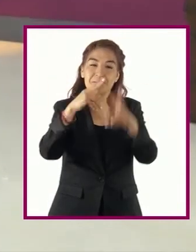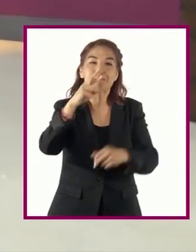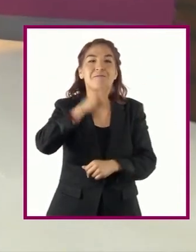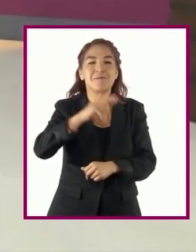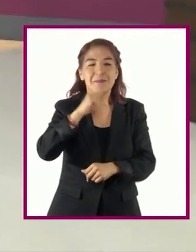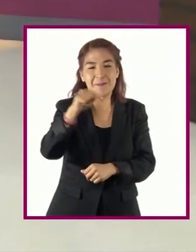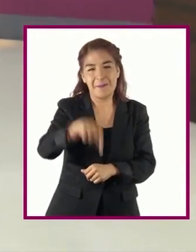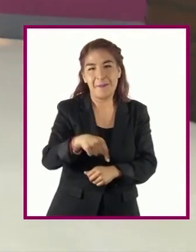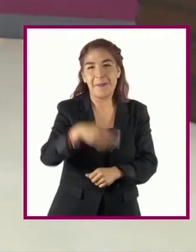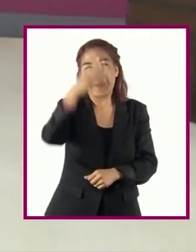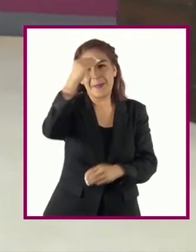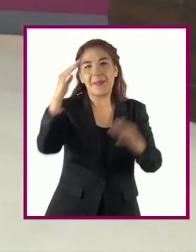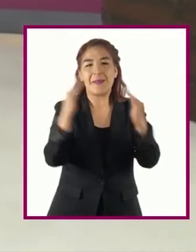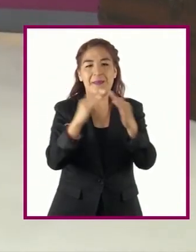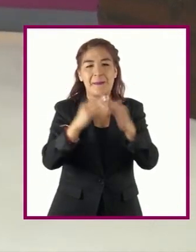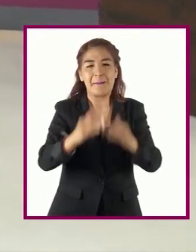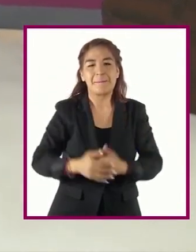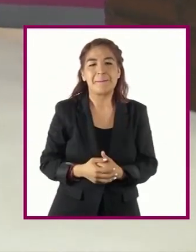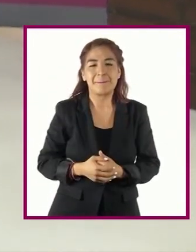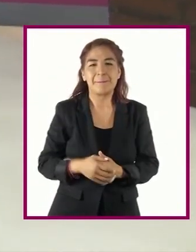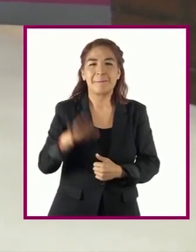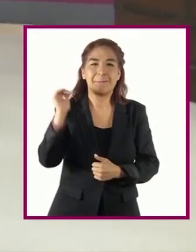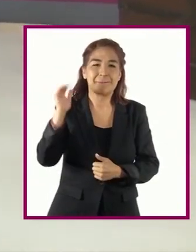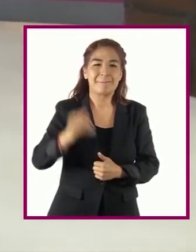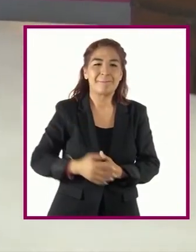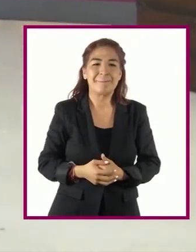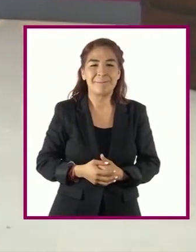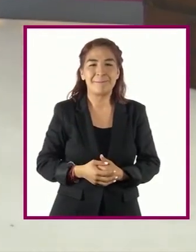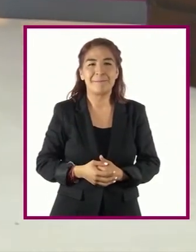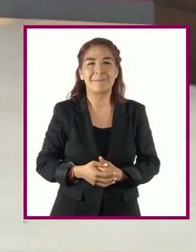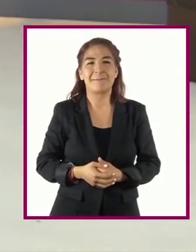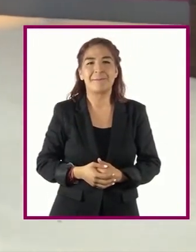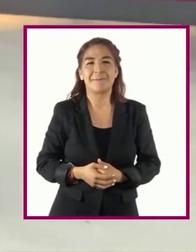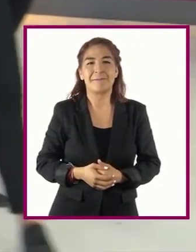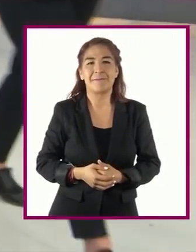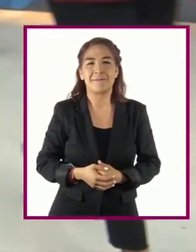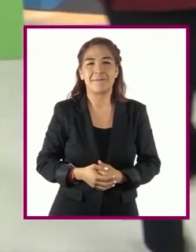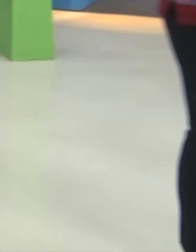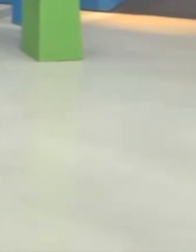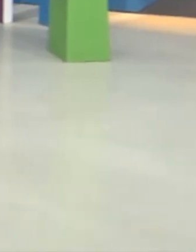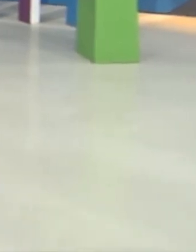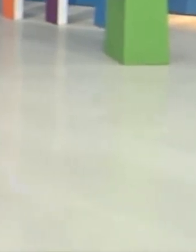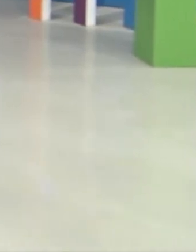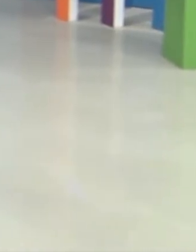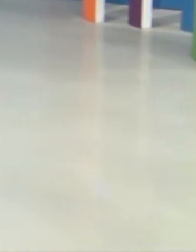que nos vemos pronto aquí en Aprende en Casa. ¡Hasta la próxima!